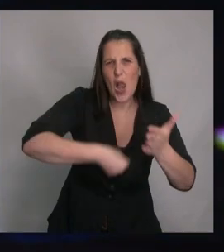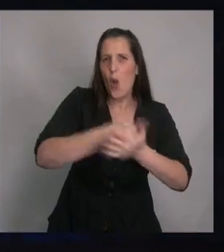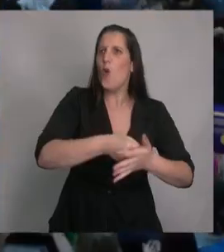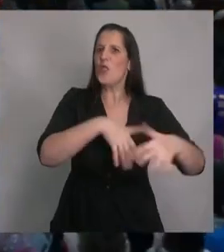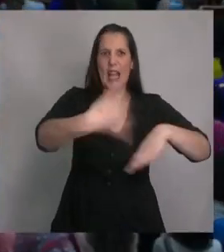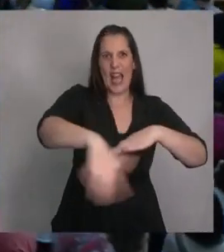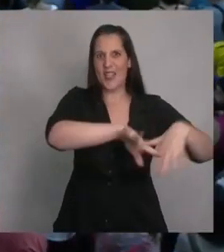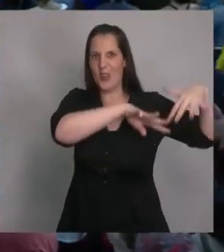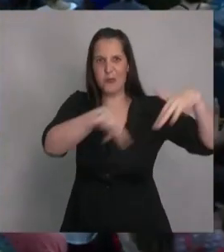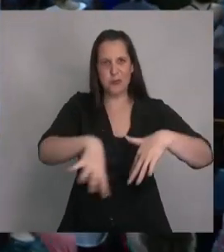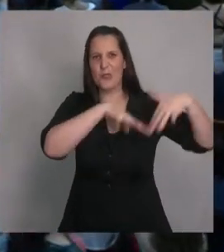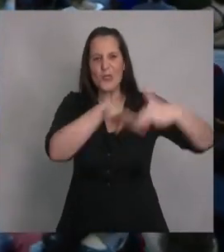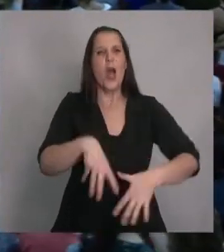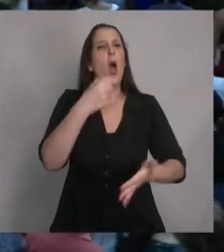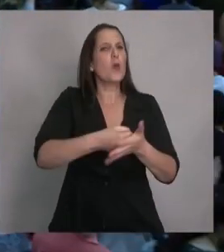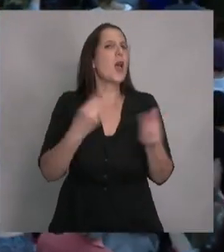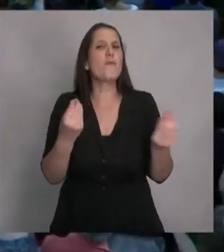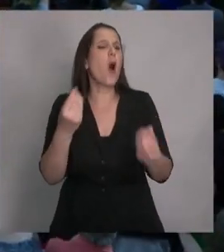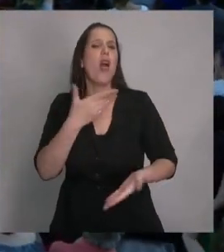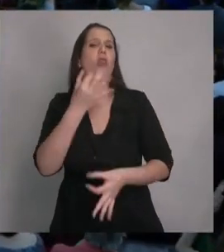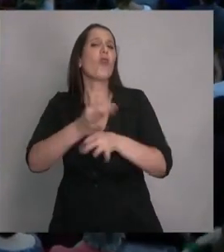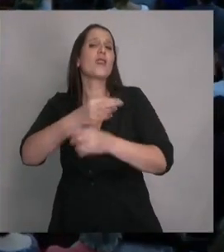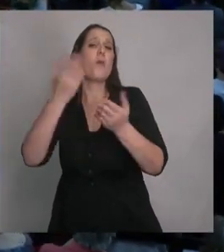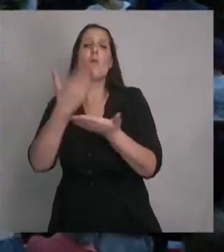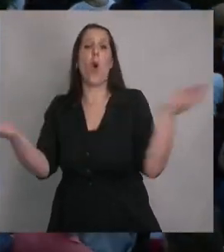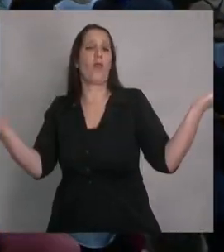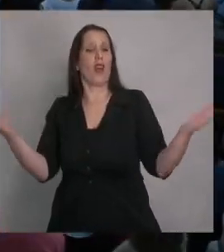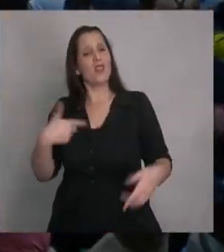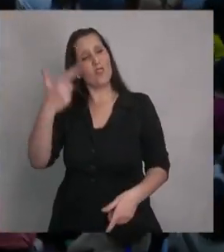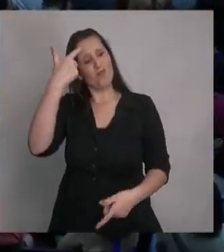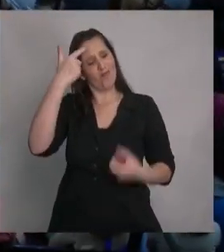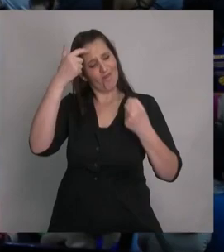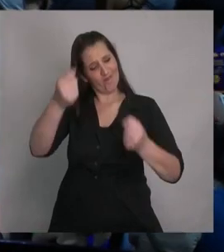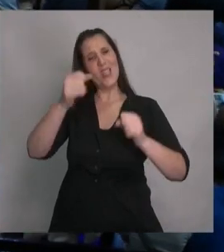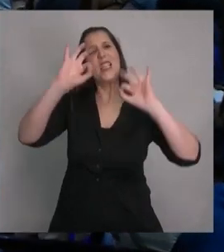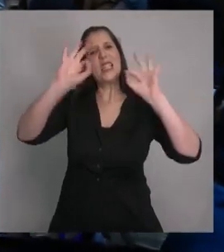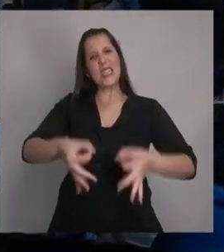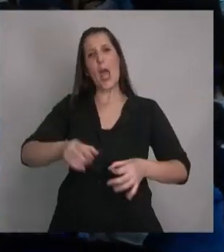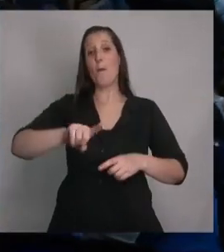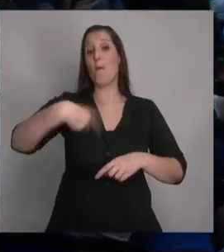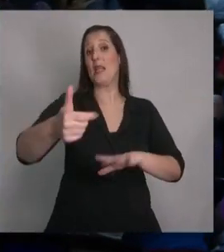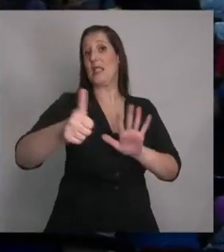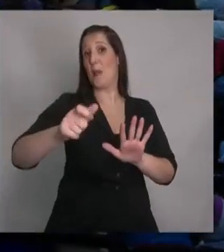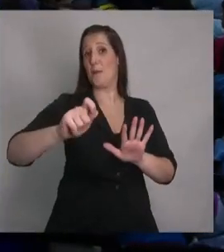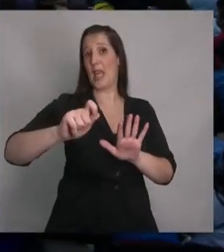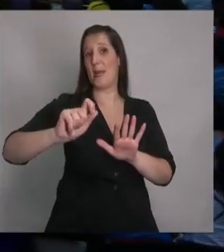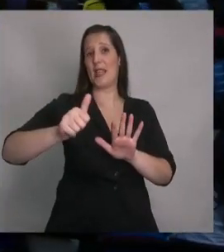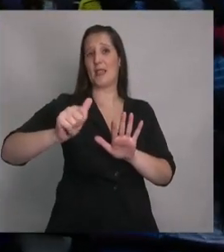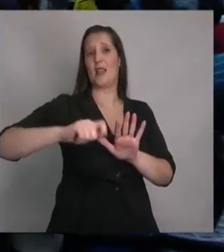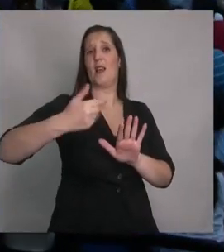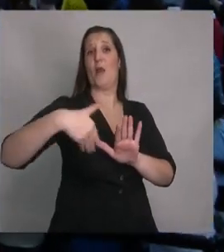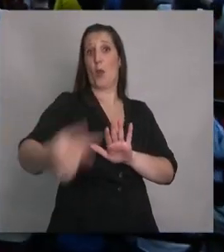pública por eso estoy convencido que el próximo semestre quizás sea